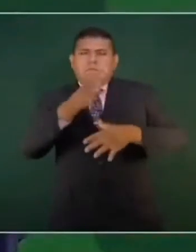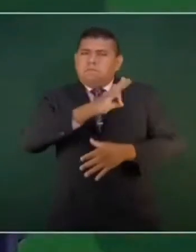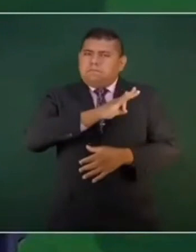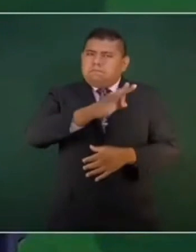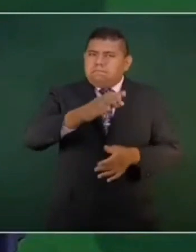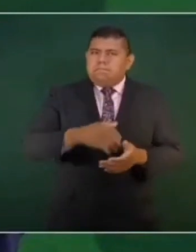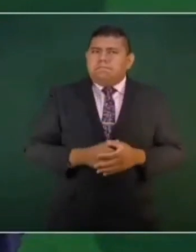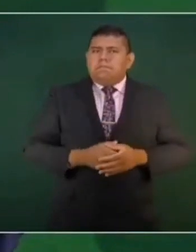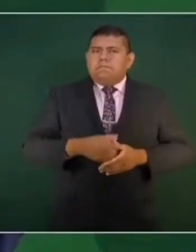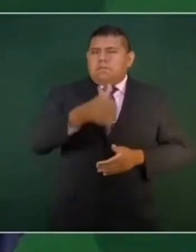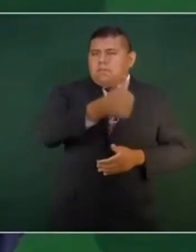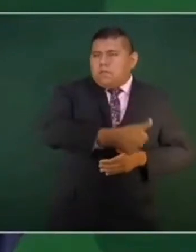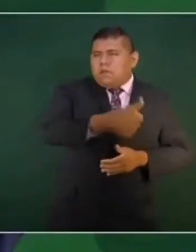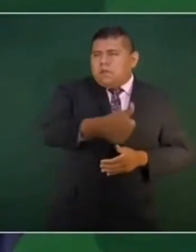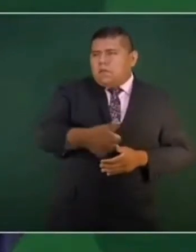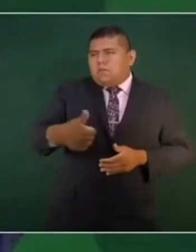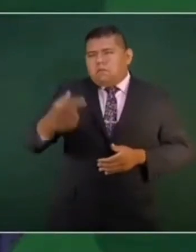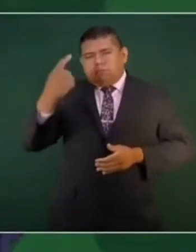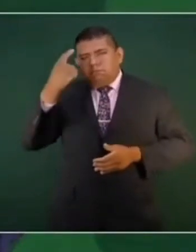y